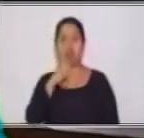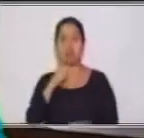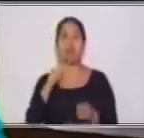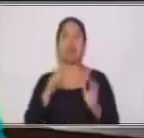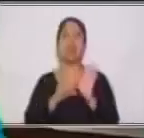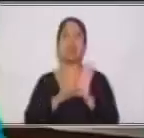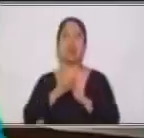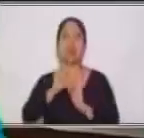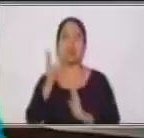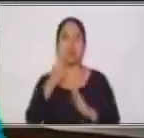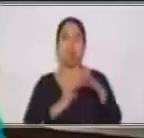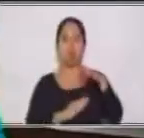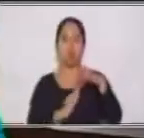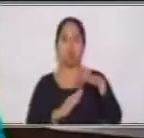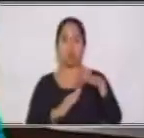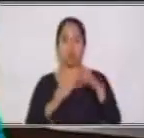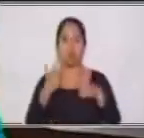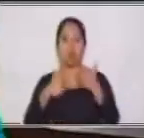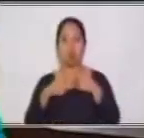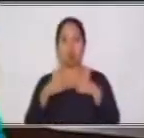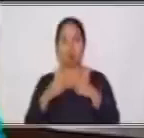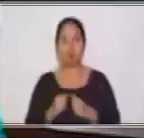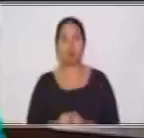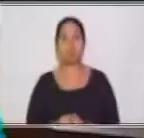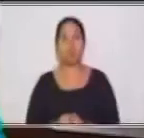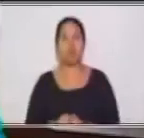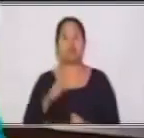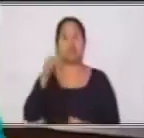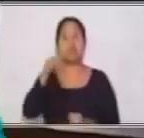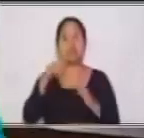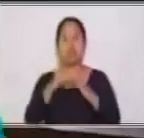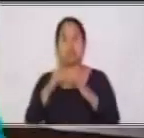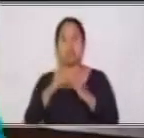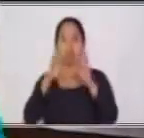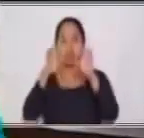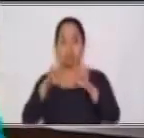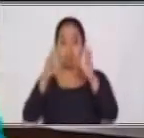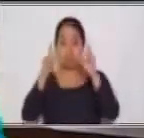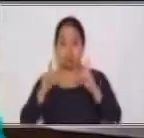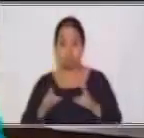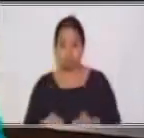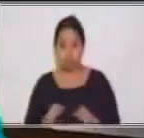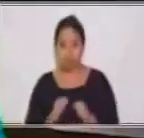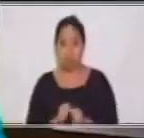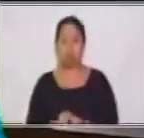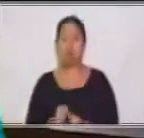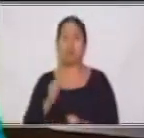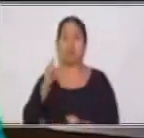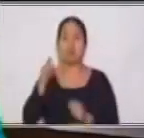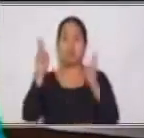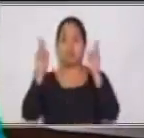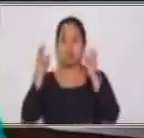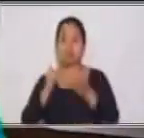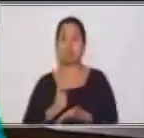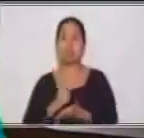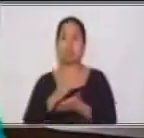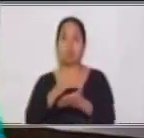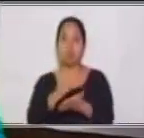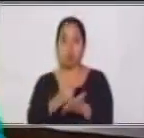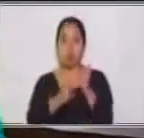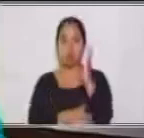alguna persona con discapacidad, este tema les ayudará a ejercitar habilidades y destrezas como